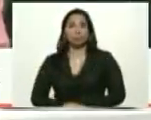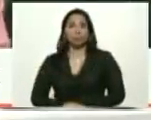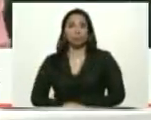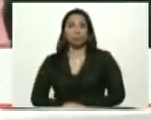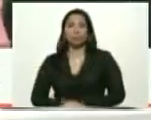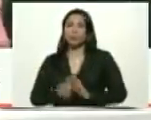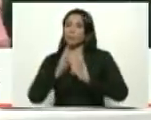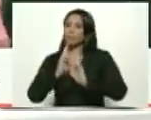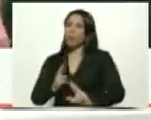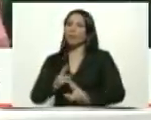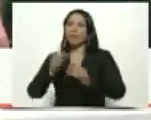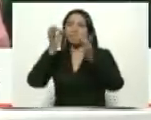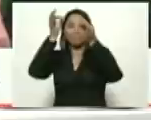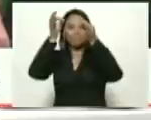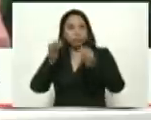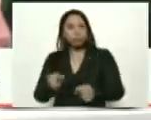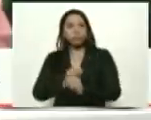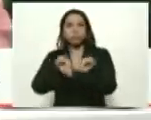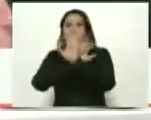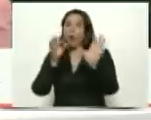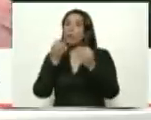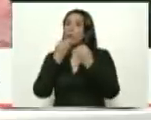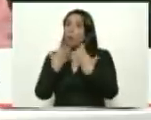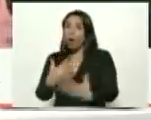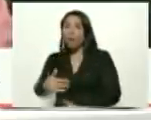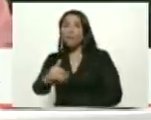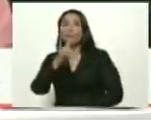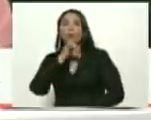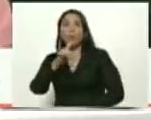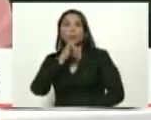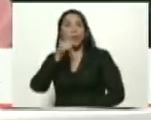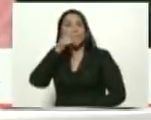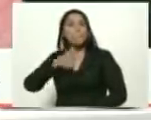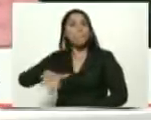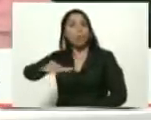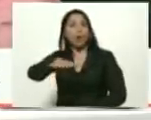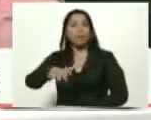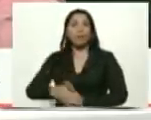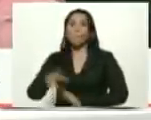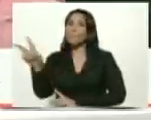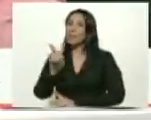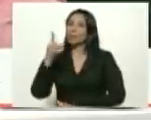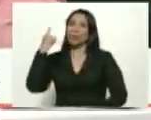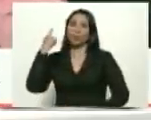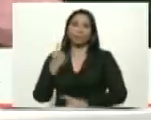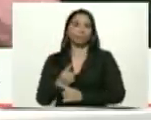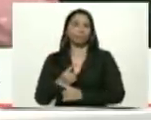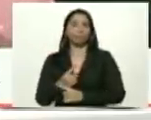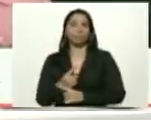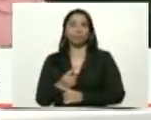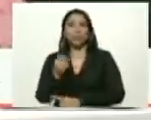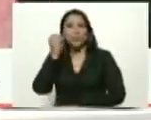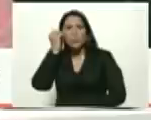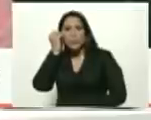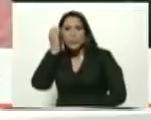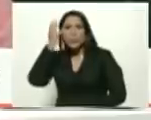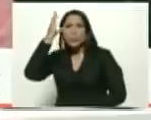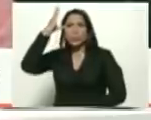resultados concretos y buenas noticias para el pueblo. Venezuela tiene la